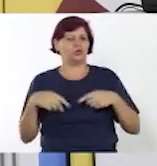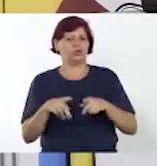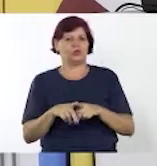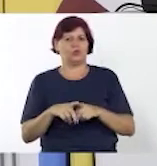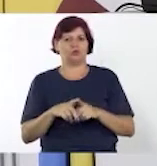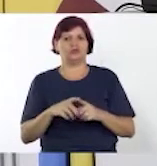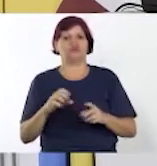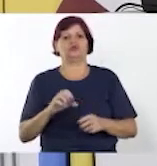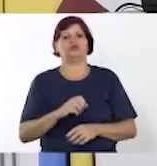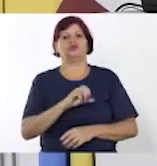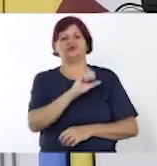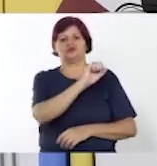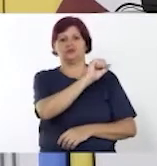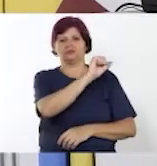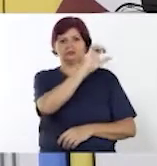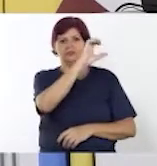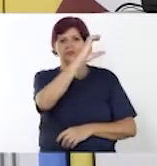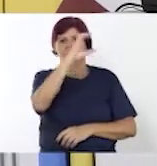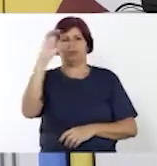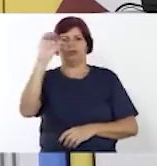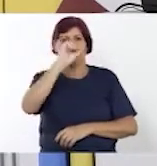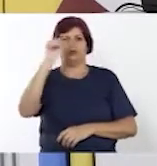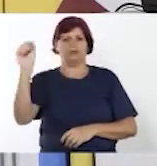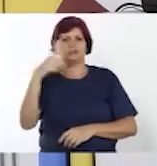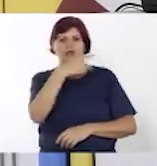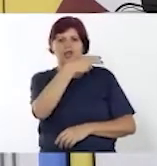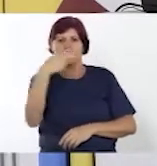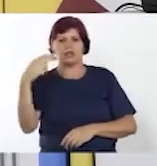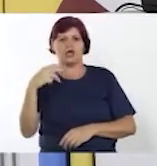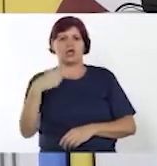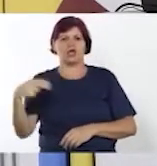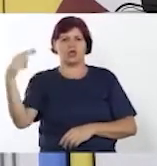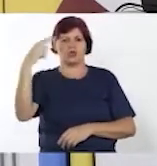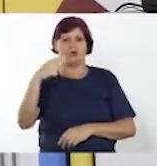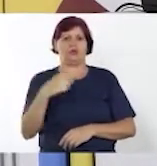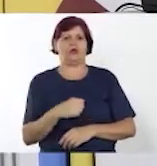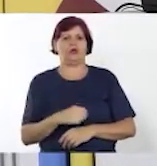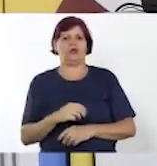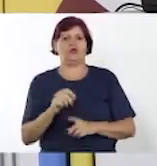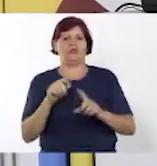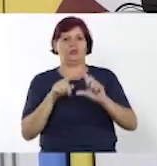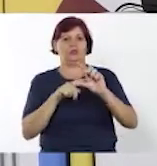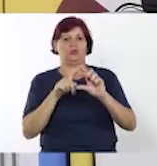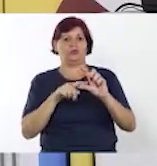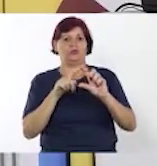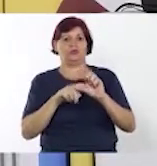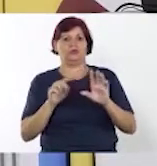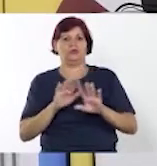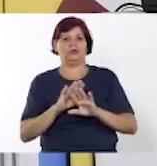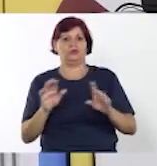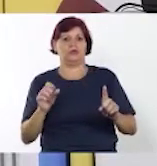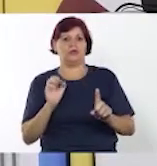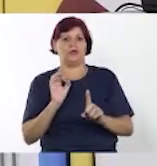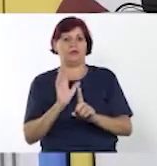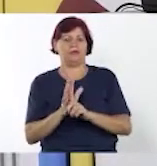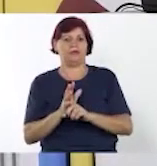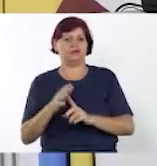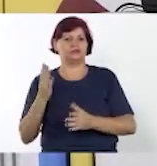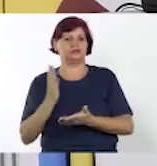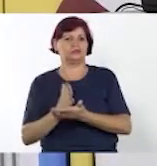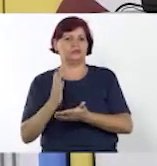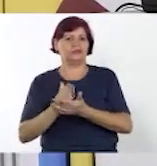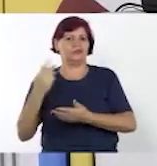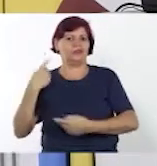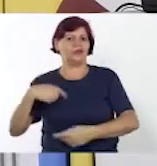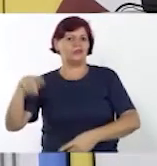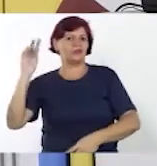ecuaciones lineales y cuadráticos. Contenido que ya se comenzó en anterior encuentro con la profesora